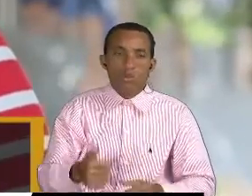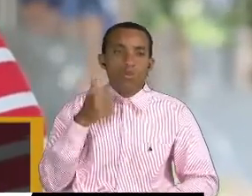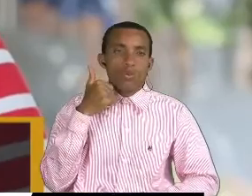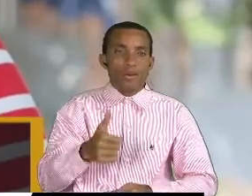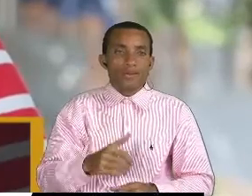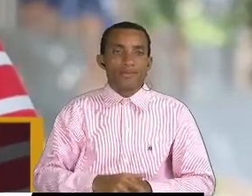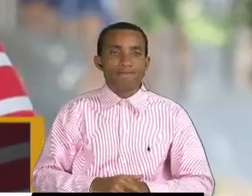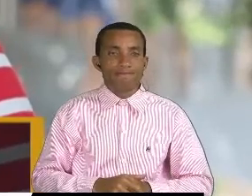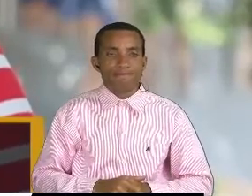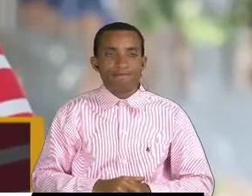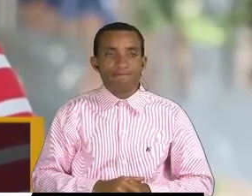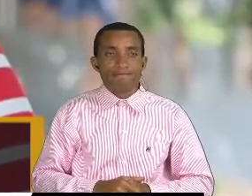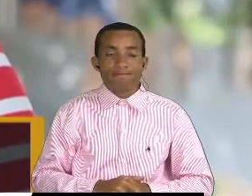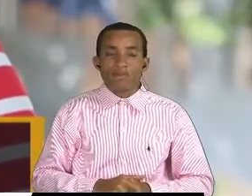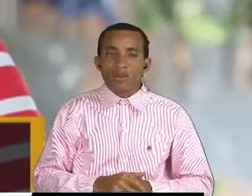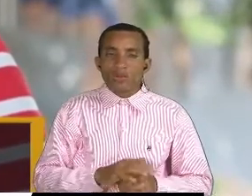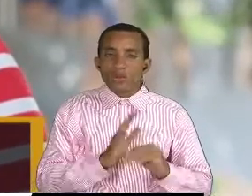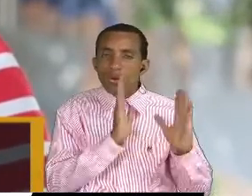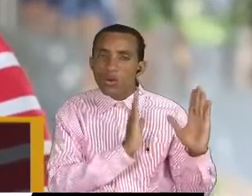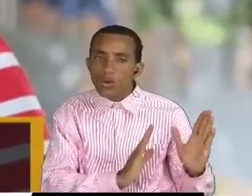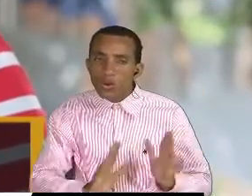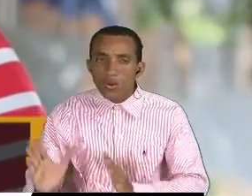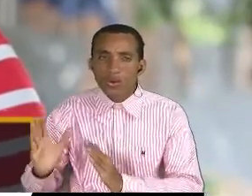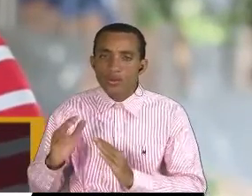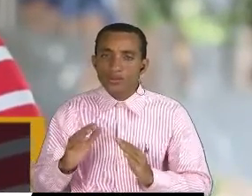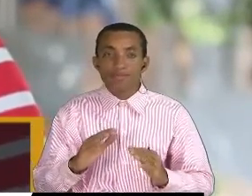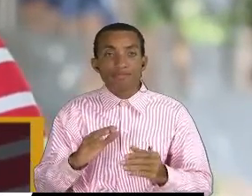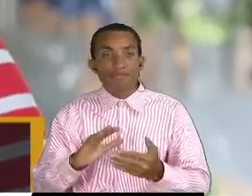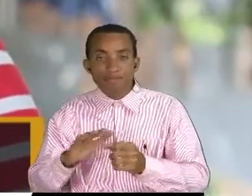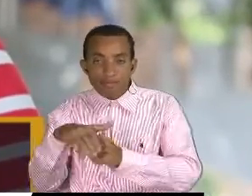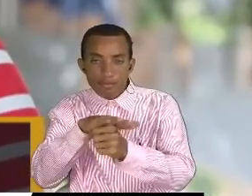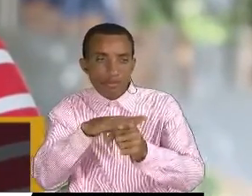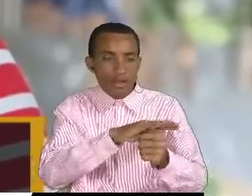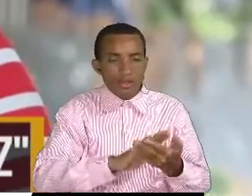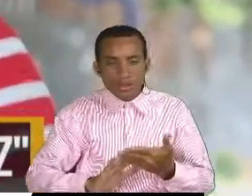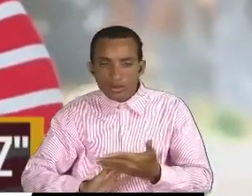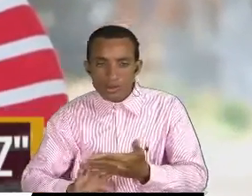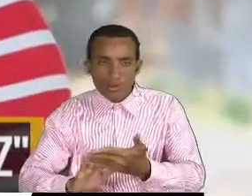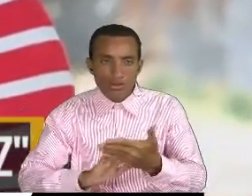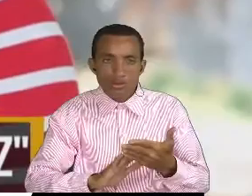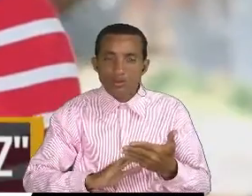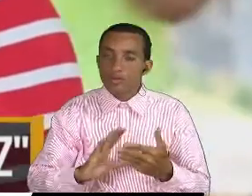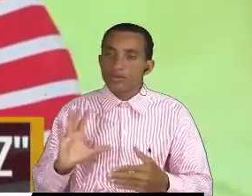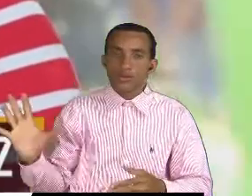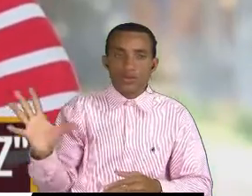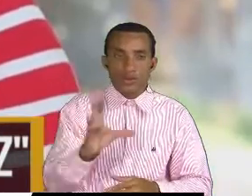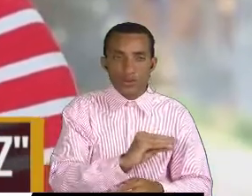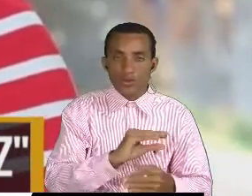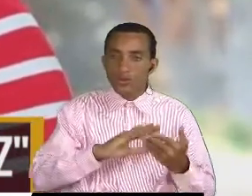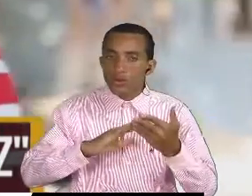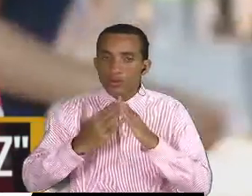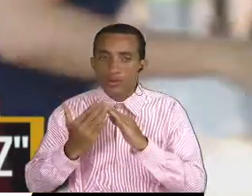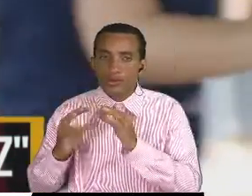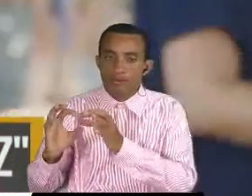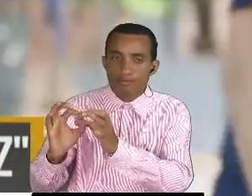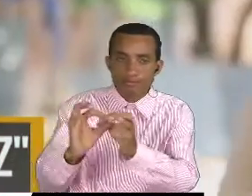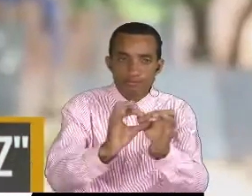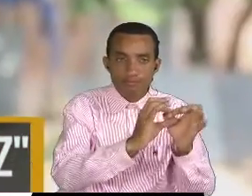hemos organizado mejor el barrio. Ha habido más unión entre la comunidad, entre